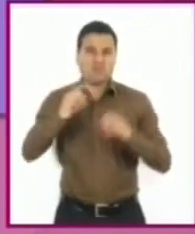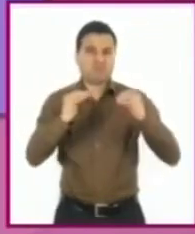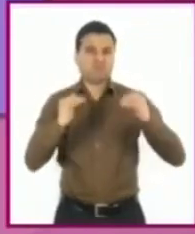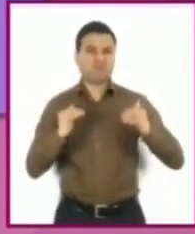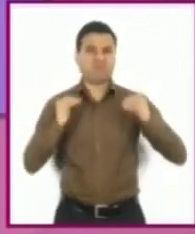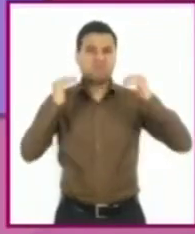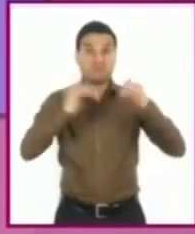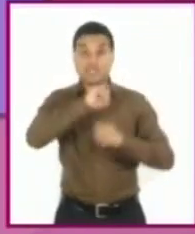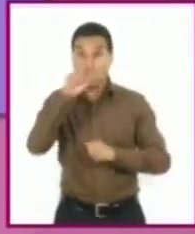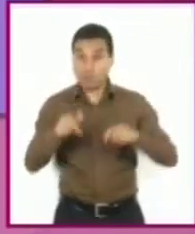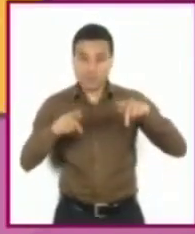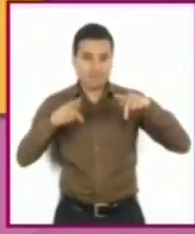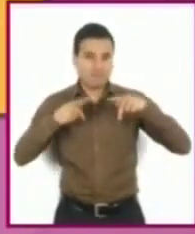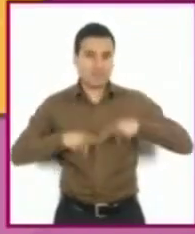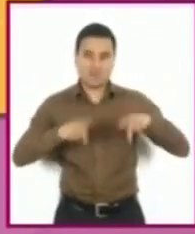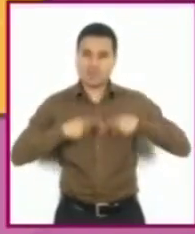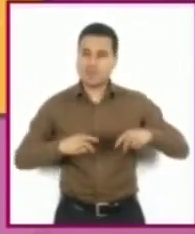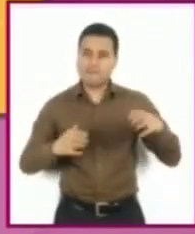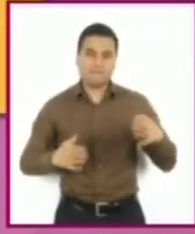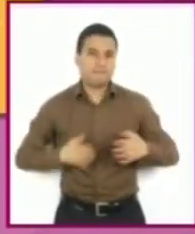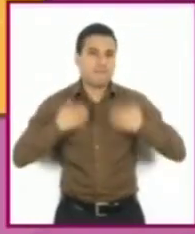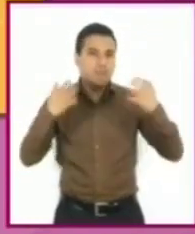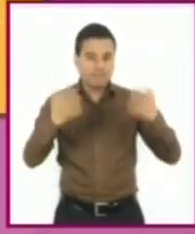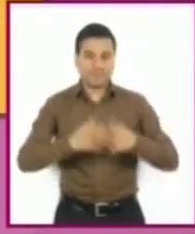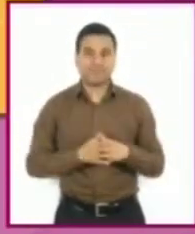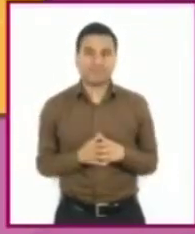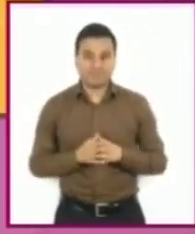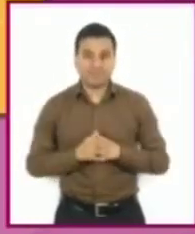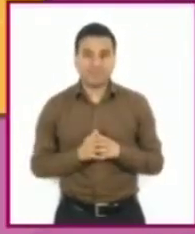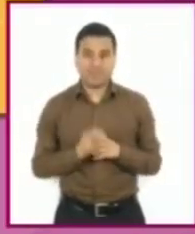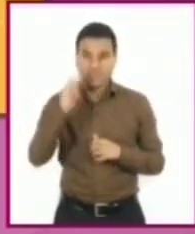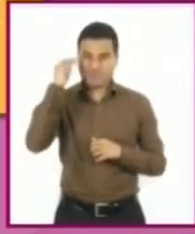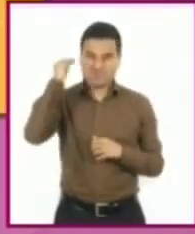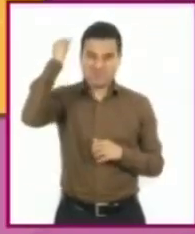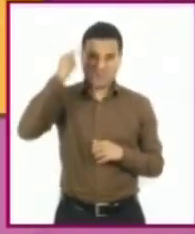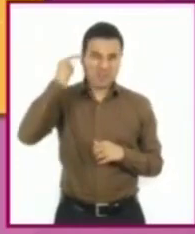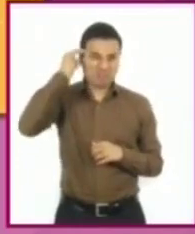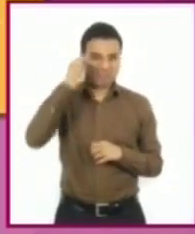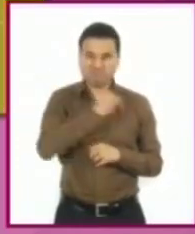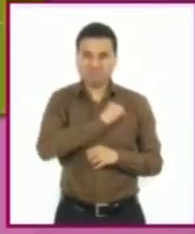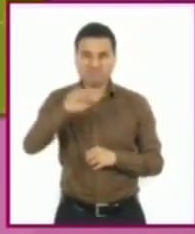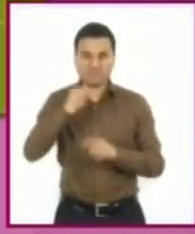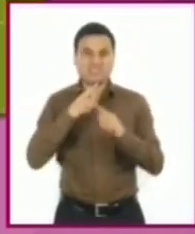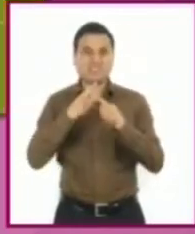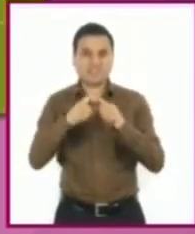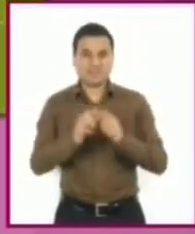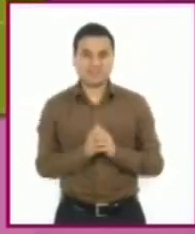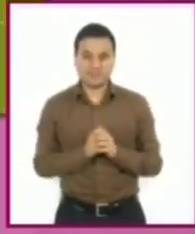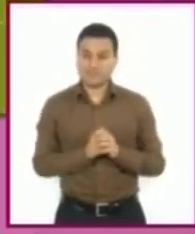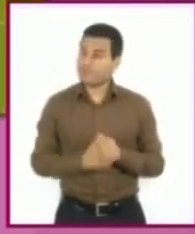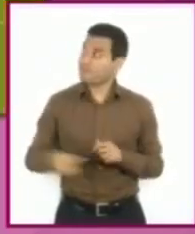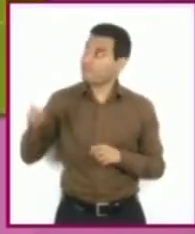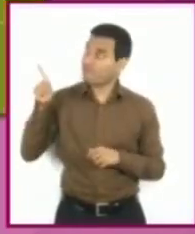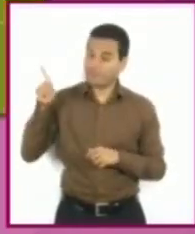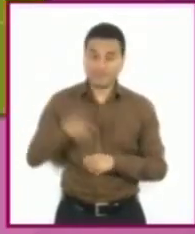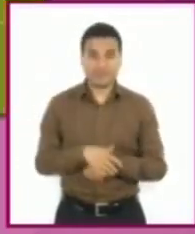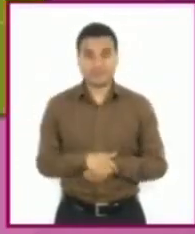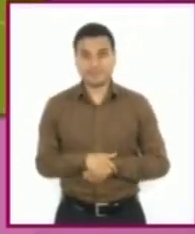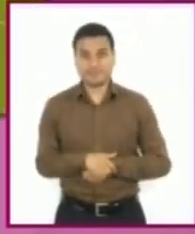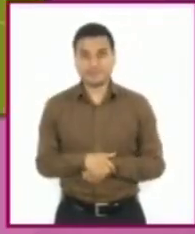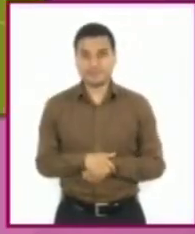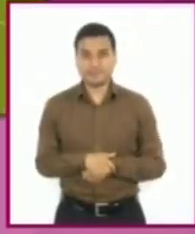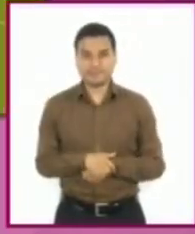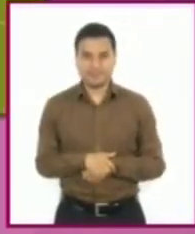el descontento del pueblo. Entre los déspotas ilustrados más destacados están Federico II de Prusia.